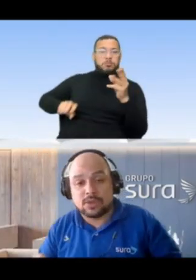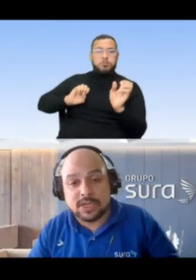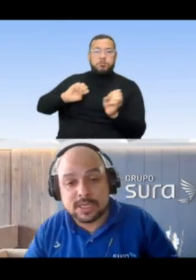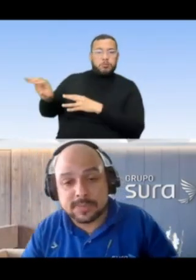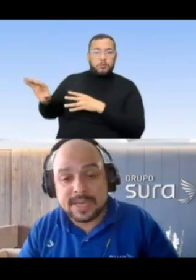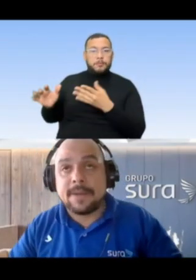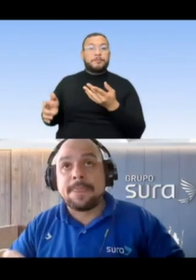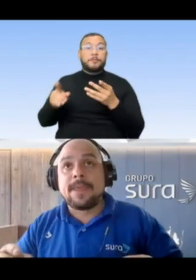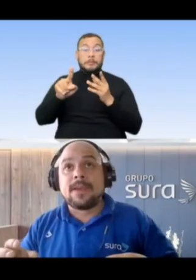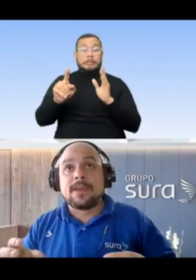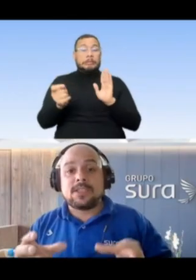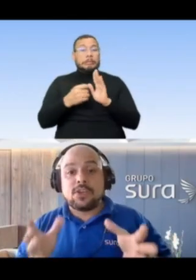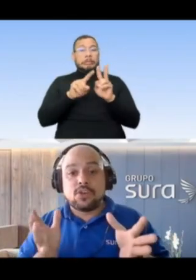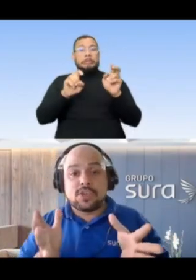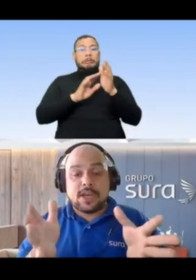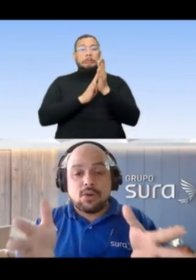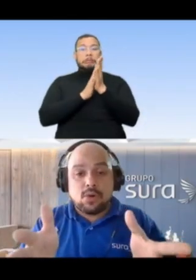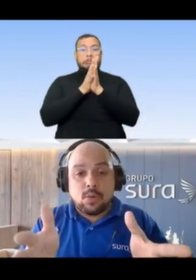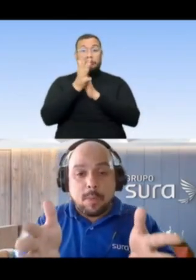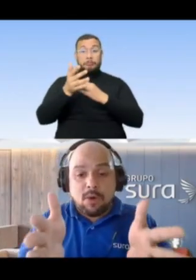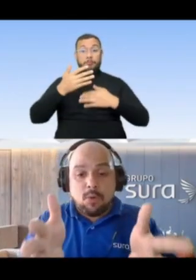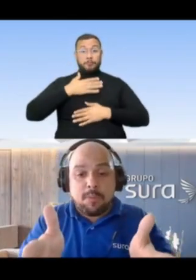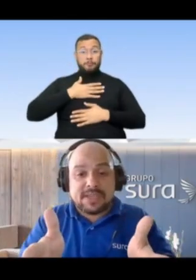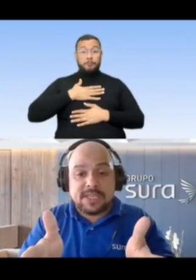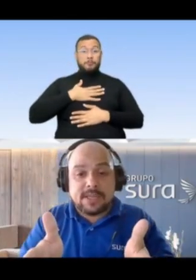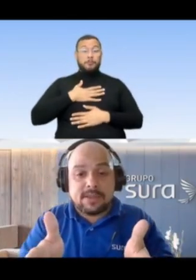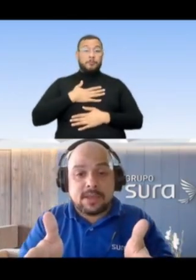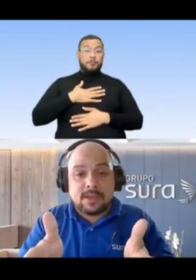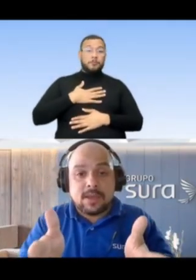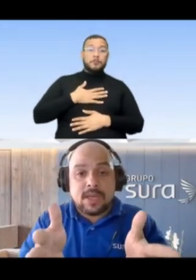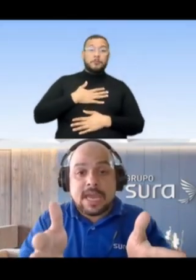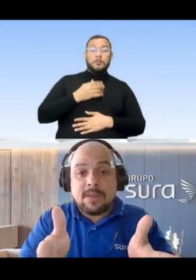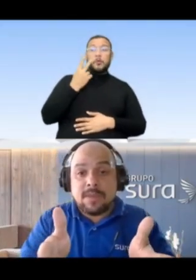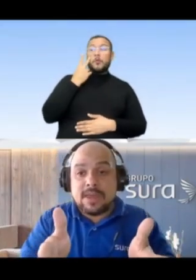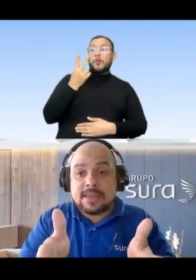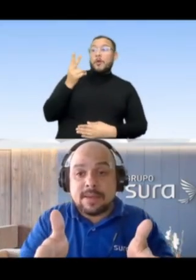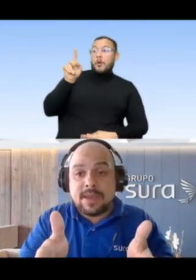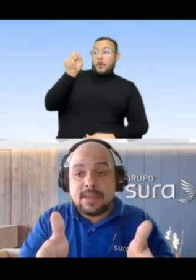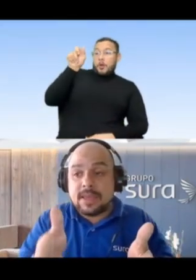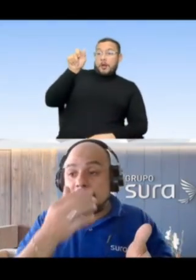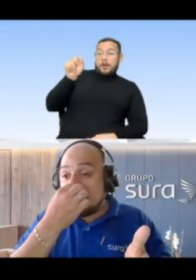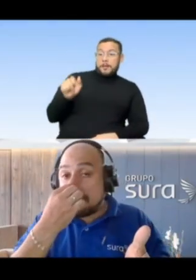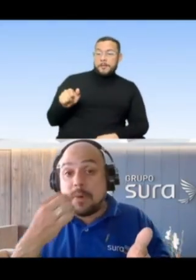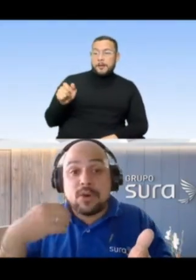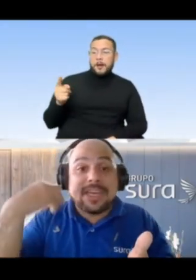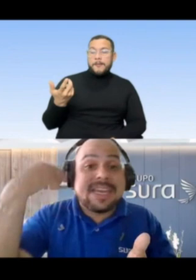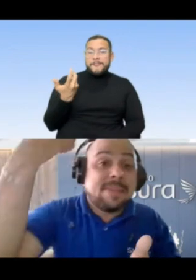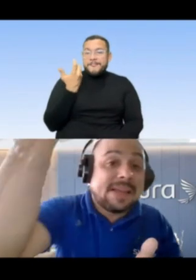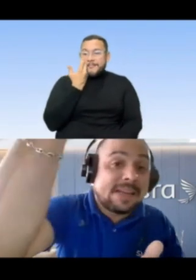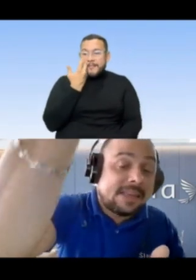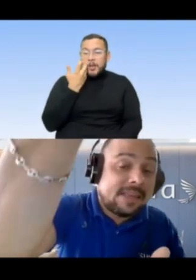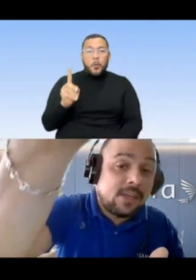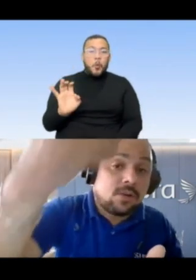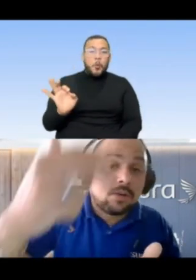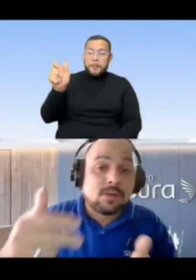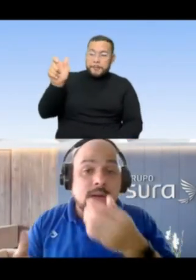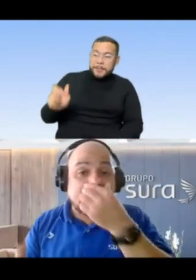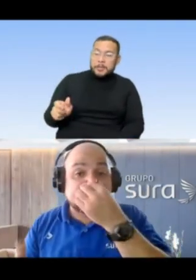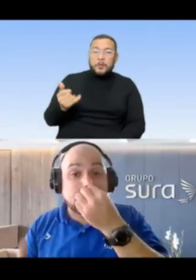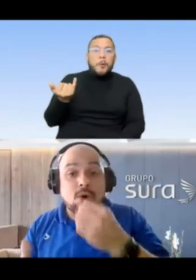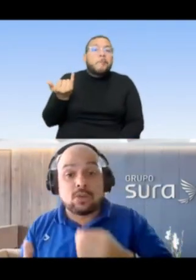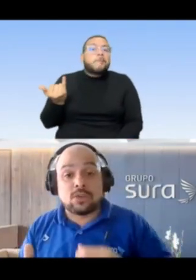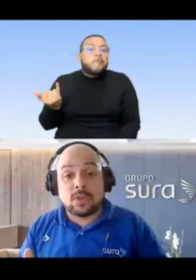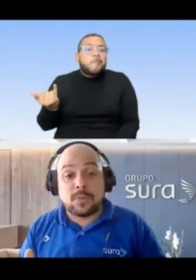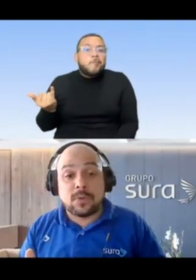una acotación y es, venga, si yo llego, veo un paciente e inmediatamente voy y me